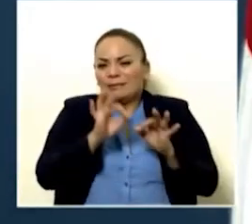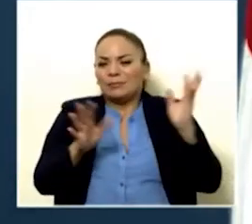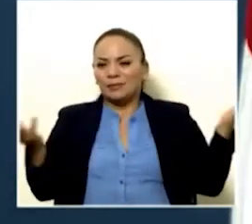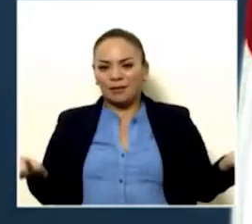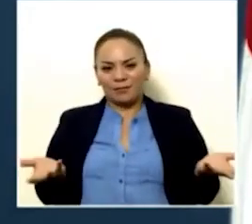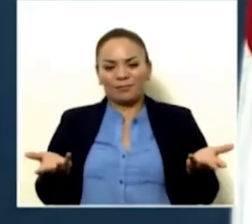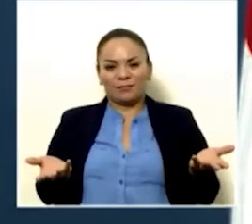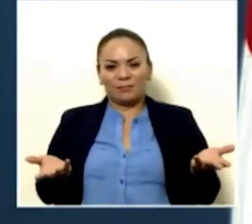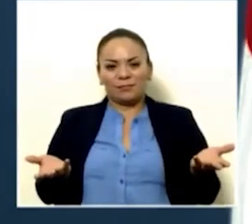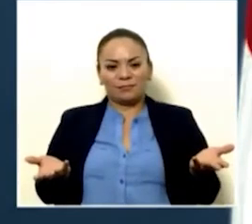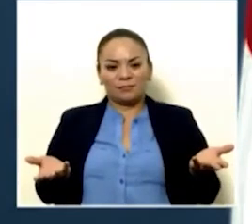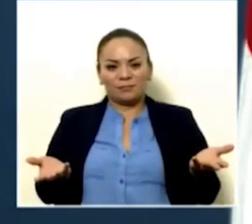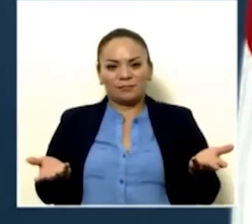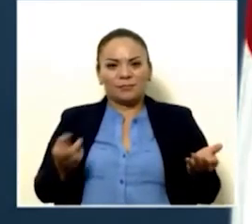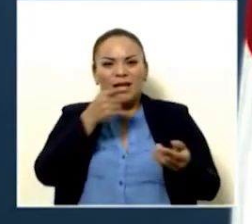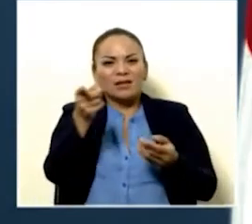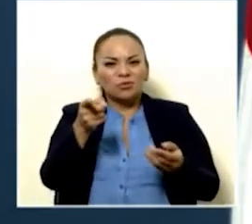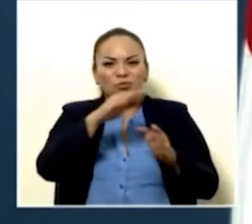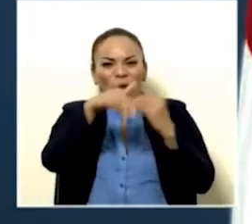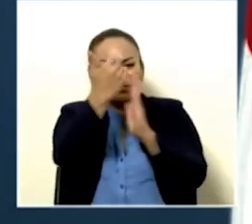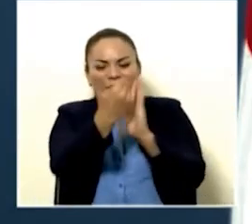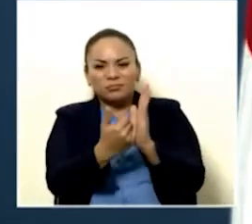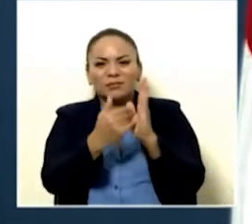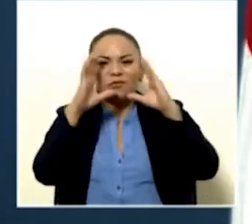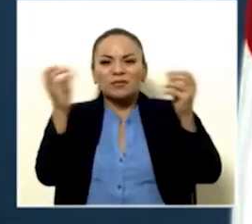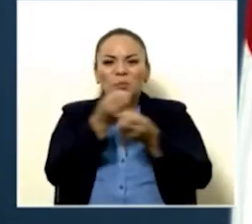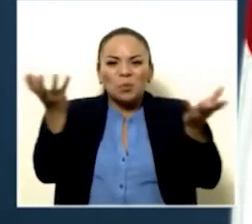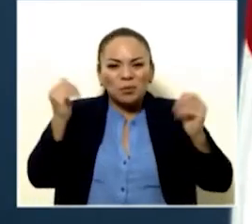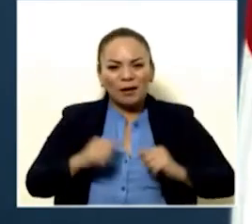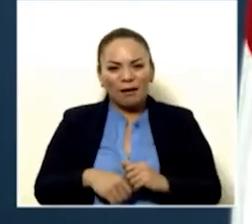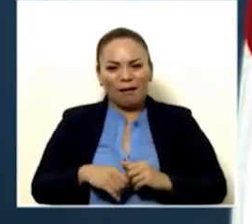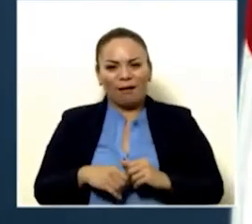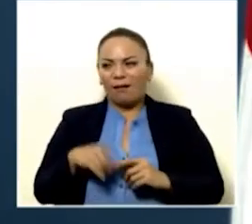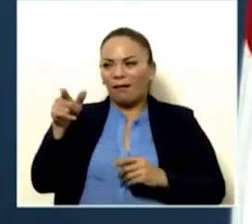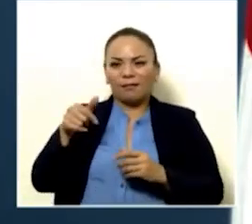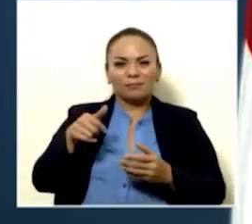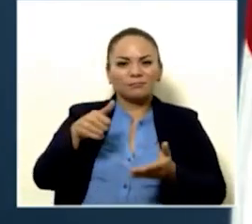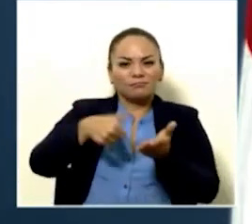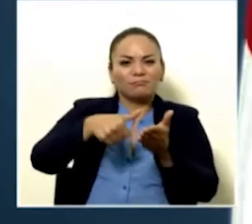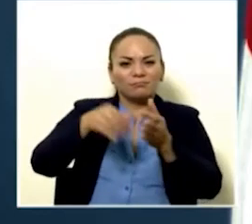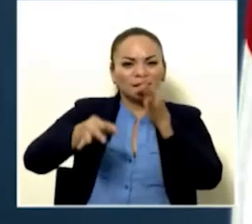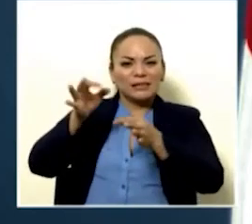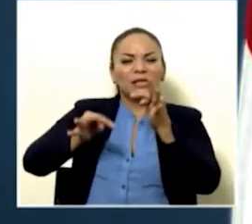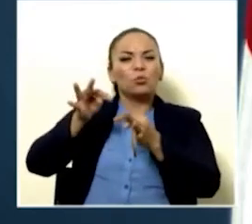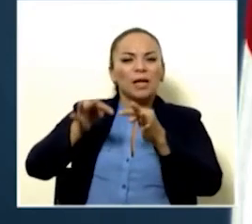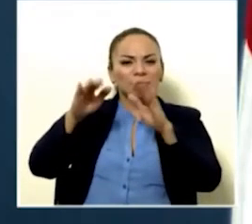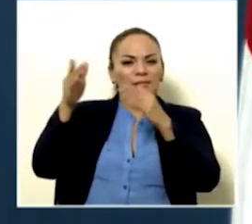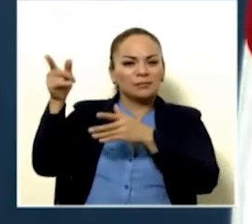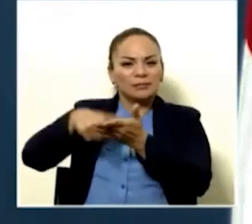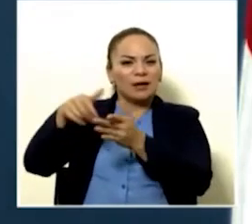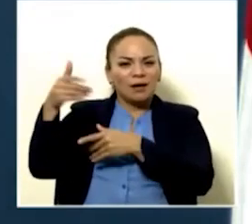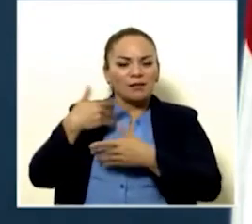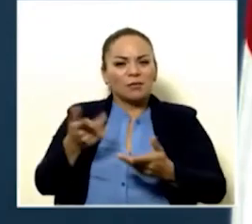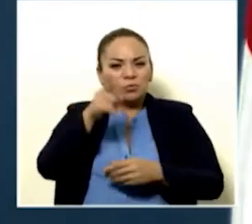¿Qué de eso no está en el padrón electoral, que es público? Usted sabe que con su nombre yo me puedo meter y sacar con quién